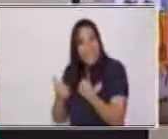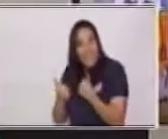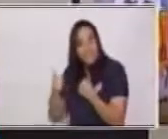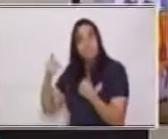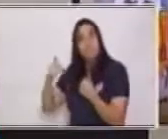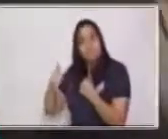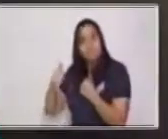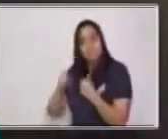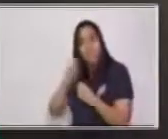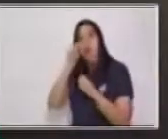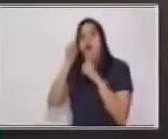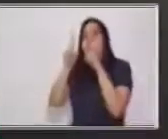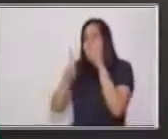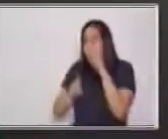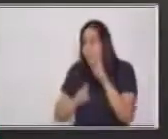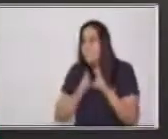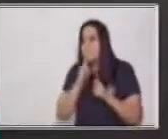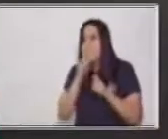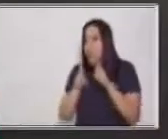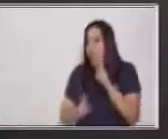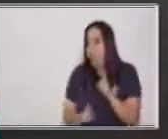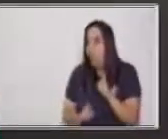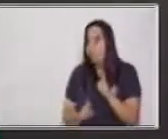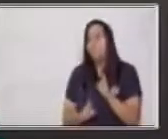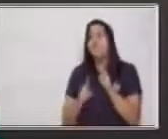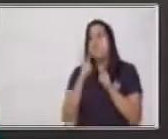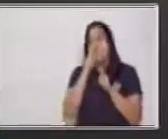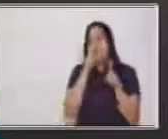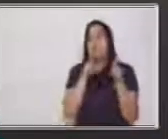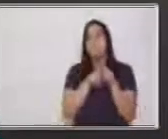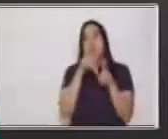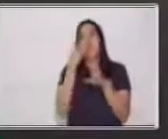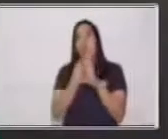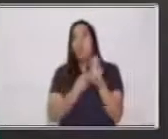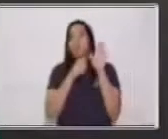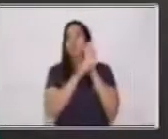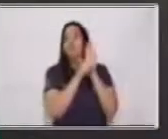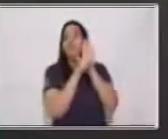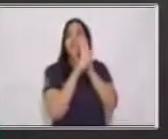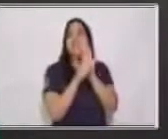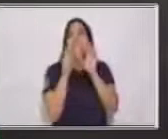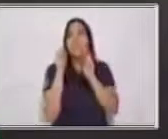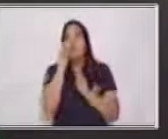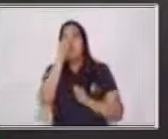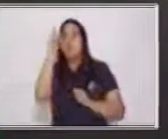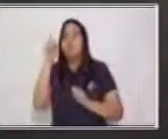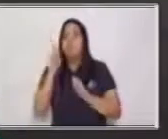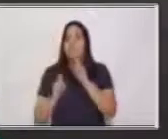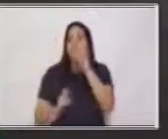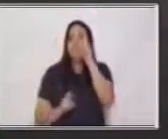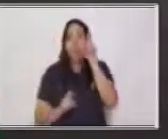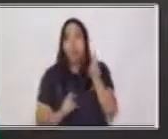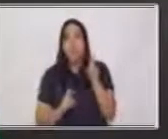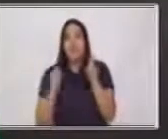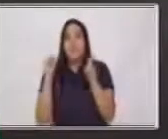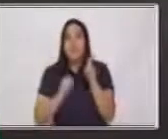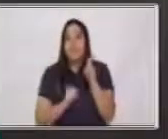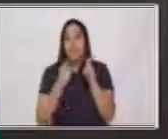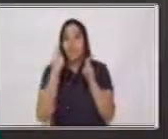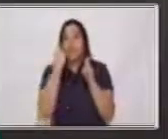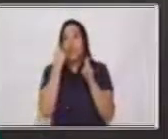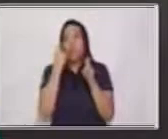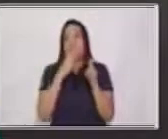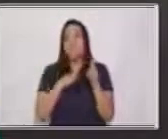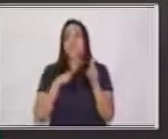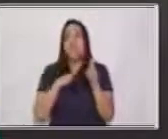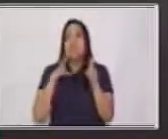se utilizan los signos de interrogación. Cada vez que escribamos una oración interrogativa, tenemos